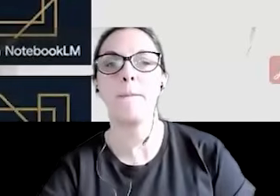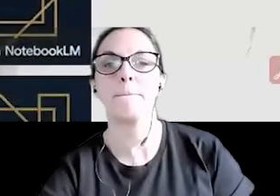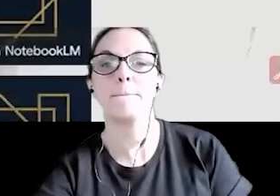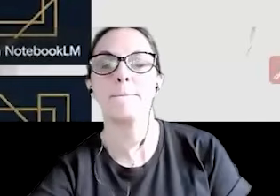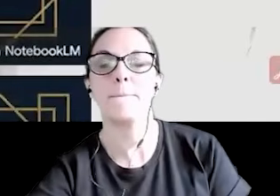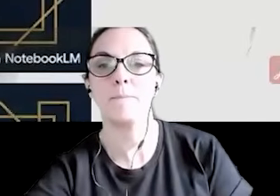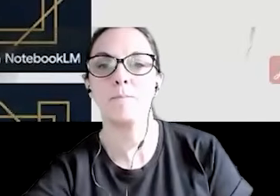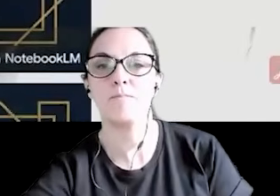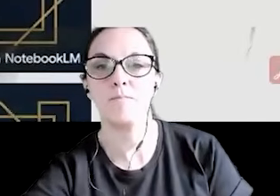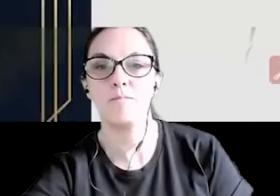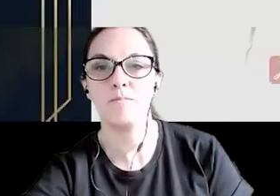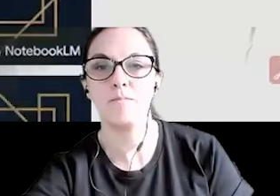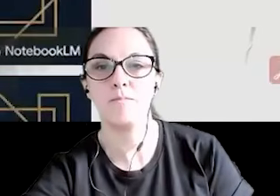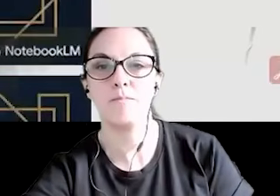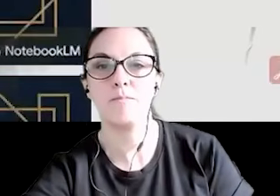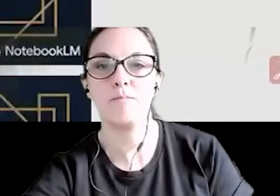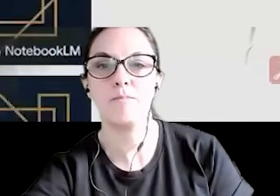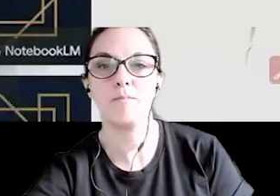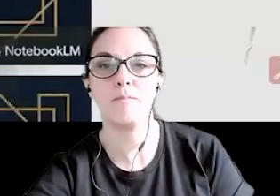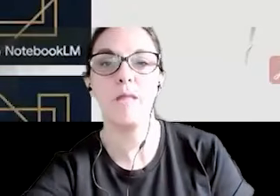distintas multas que habían quedado con